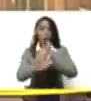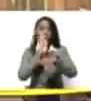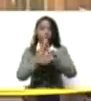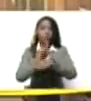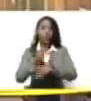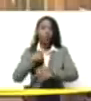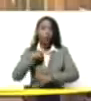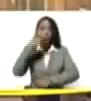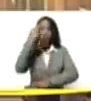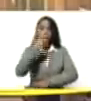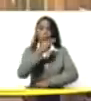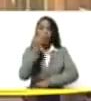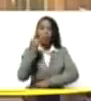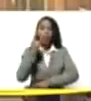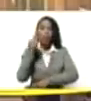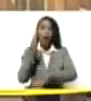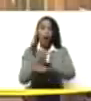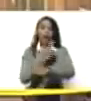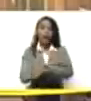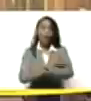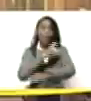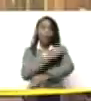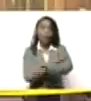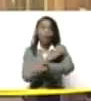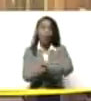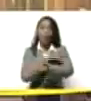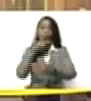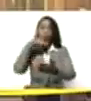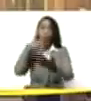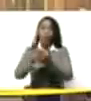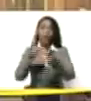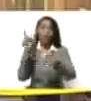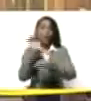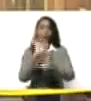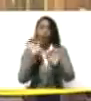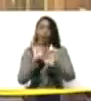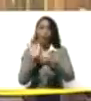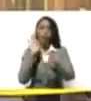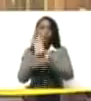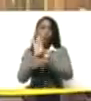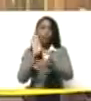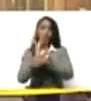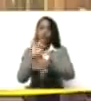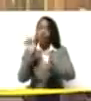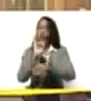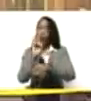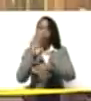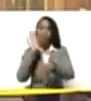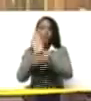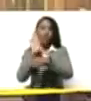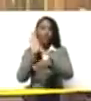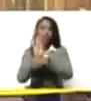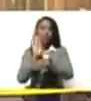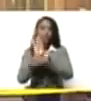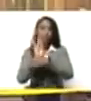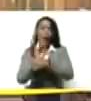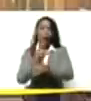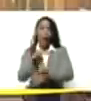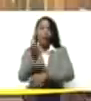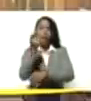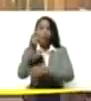con la participación de los trabajadores petroleros este año tenemos como meta llegar a los 2 millones de barriles